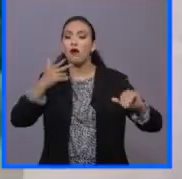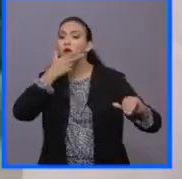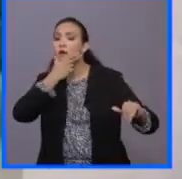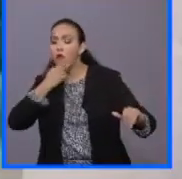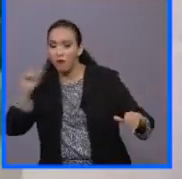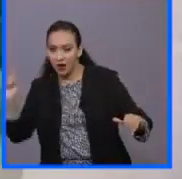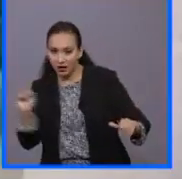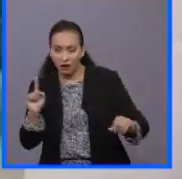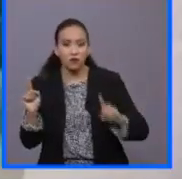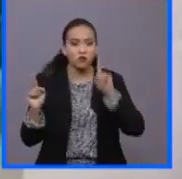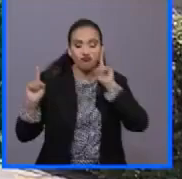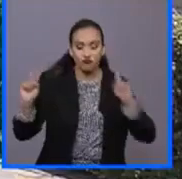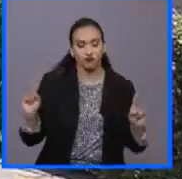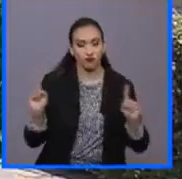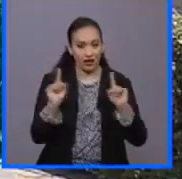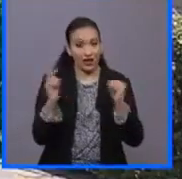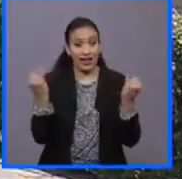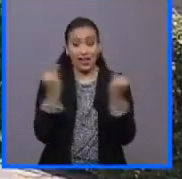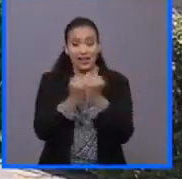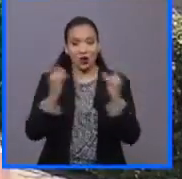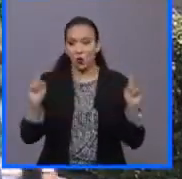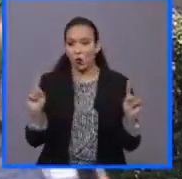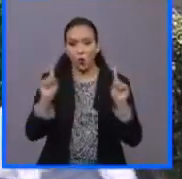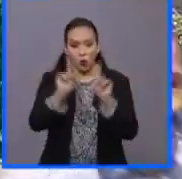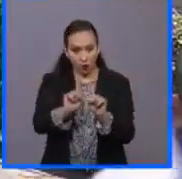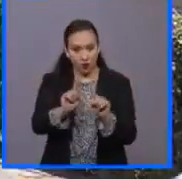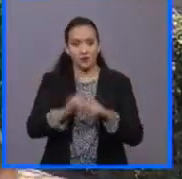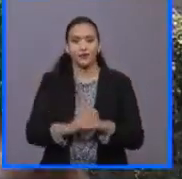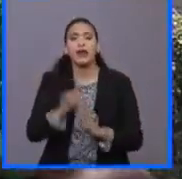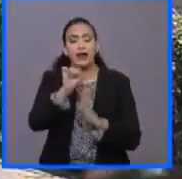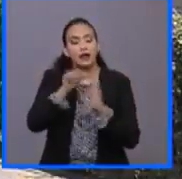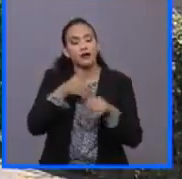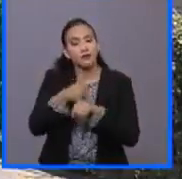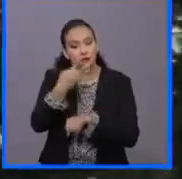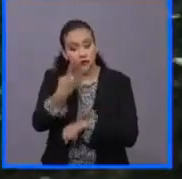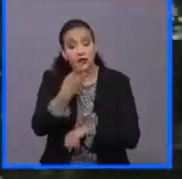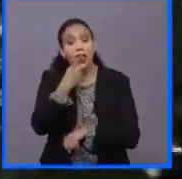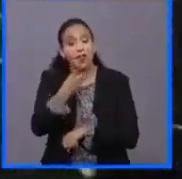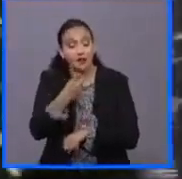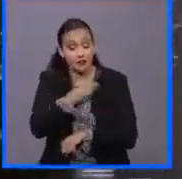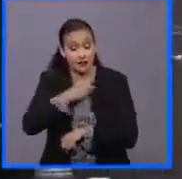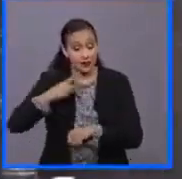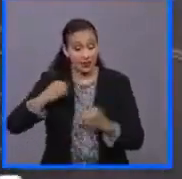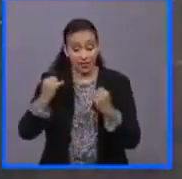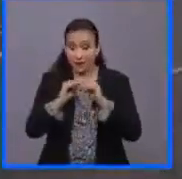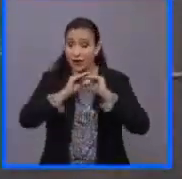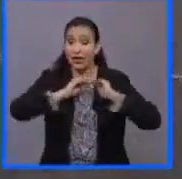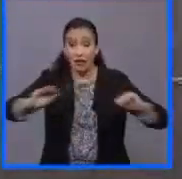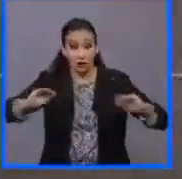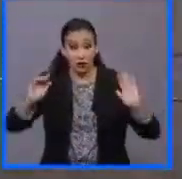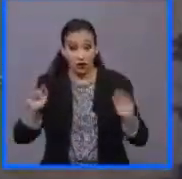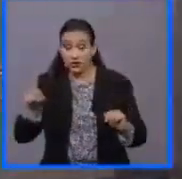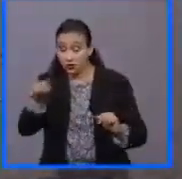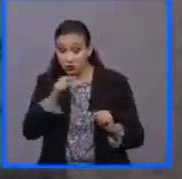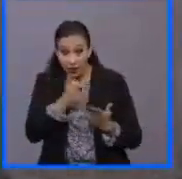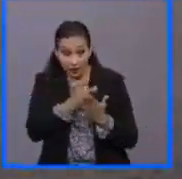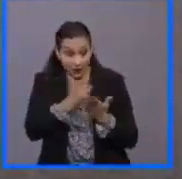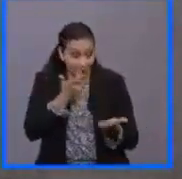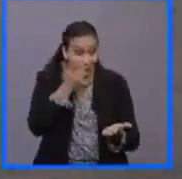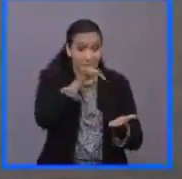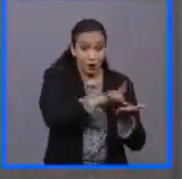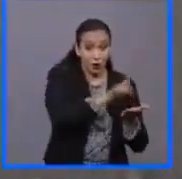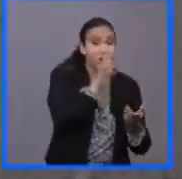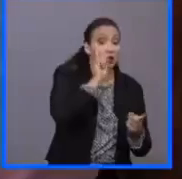y la mujer, consagrada en el artículo 4 constitucional, y otorgar en forma homologada dichas